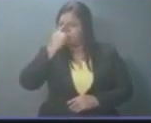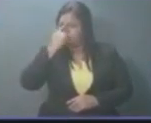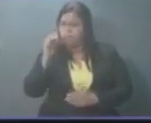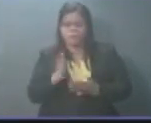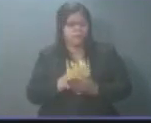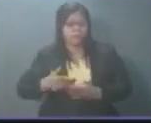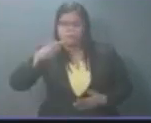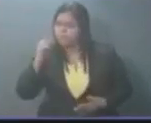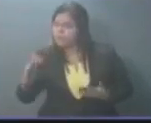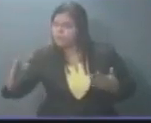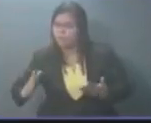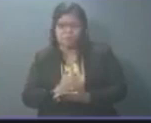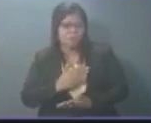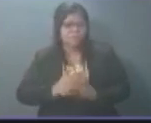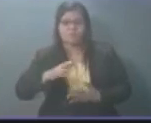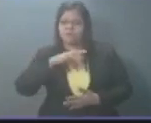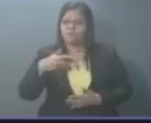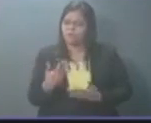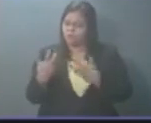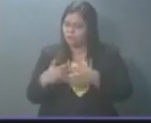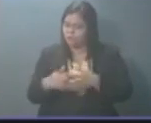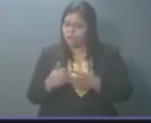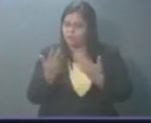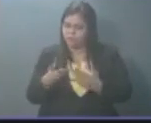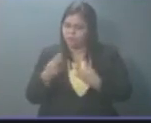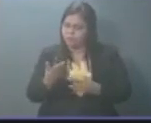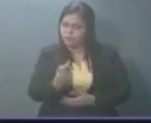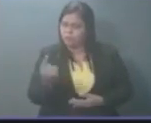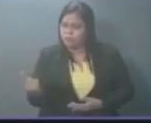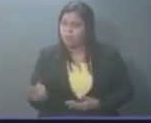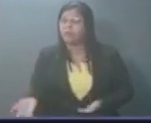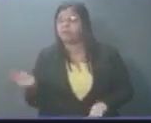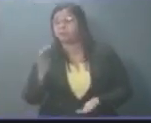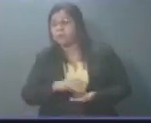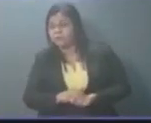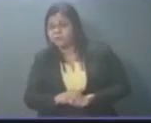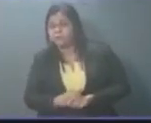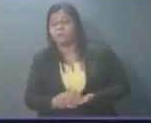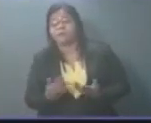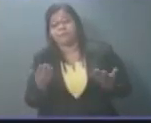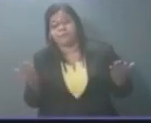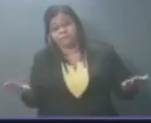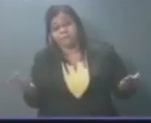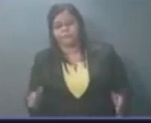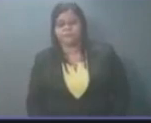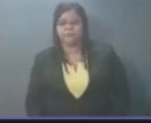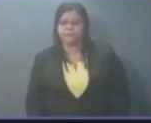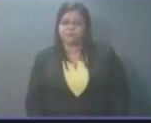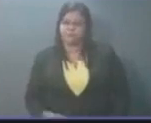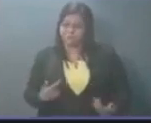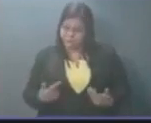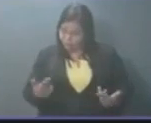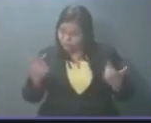exigirle nada al empresario para darle al usuario. Otra vez se está premiando. Pero como si fuera poco,